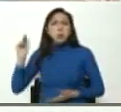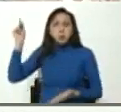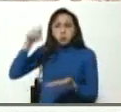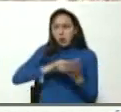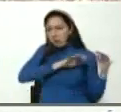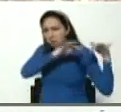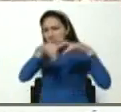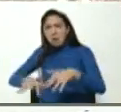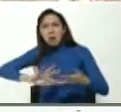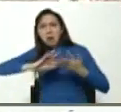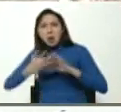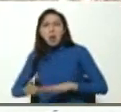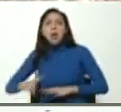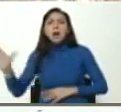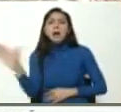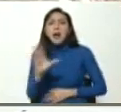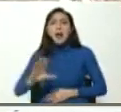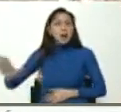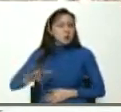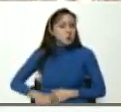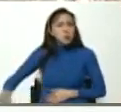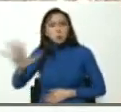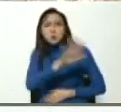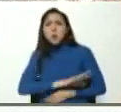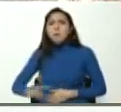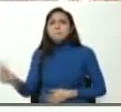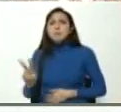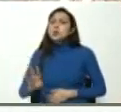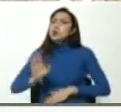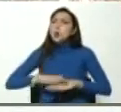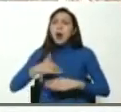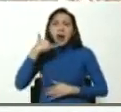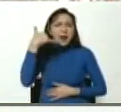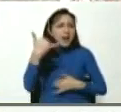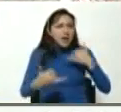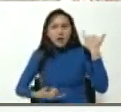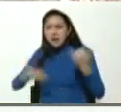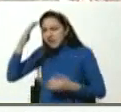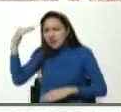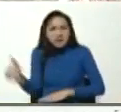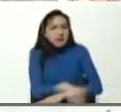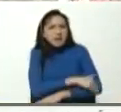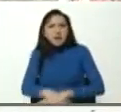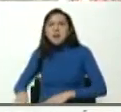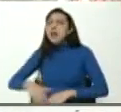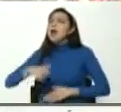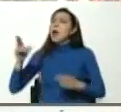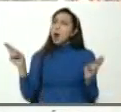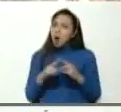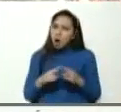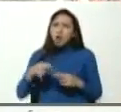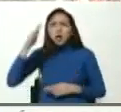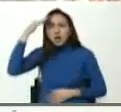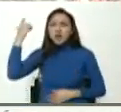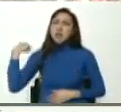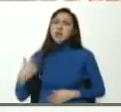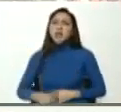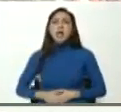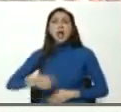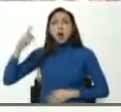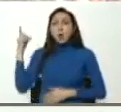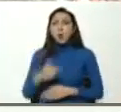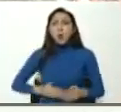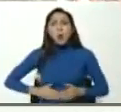a los barrios de todo el país porque tenían los teléfonos las direcciones porque los conocían y ya teniendo un liderazgo entre el